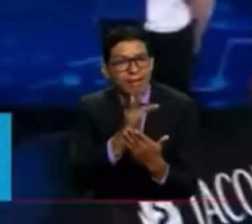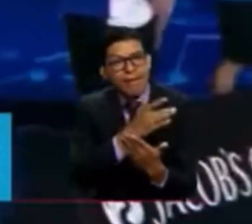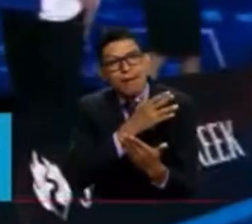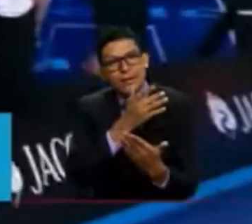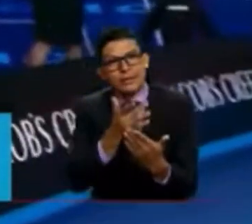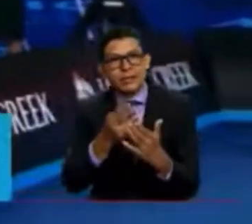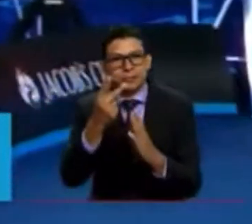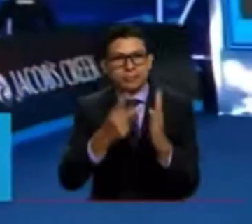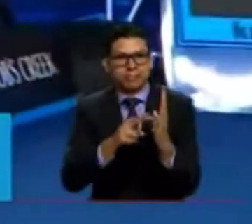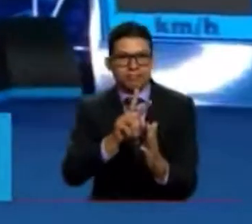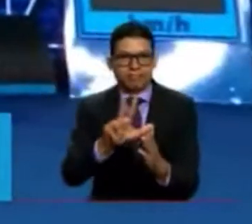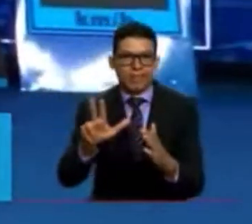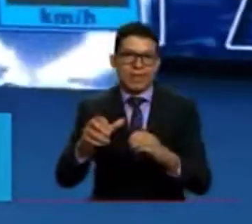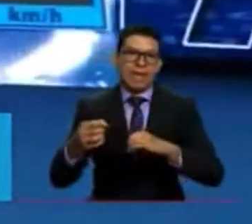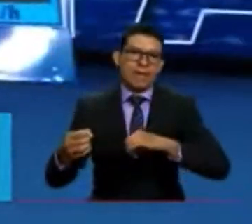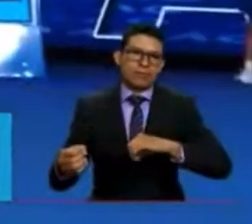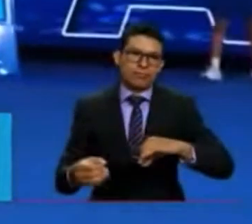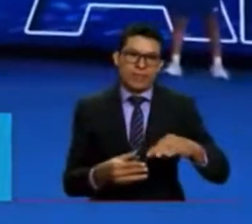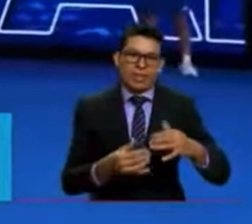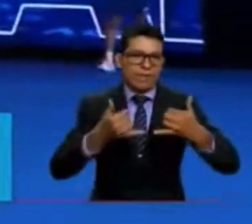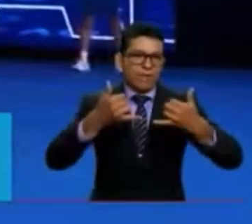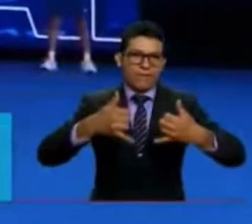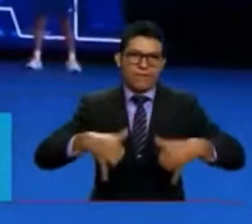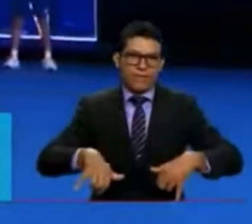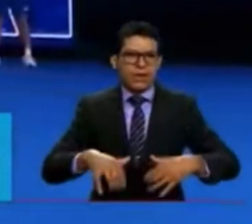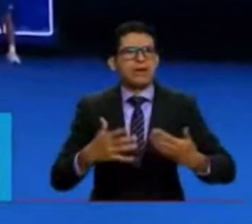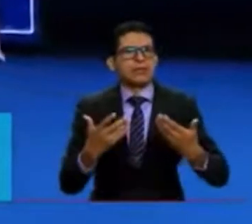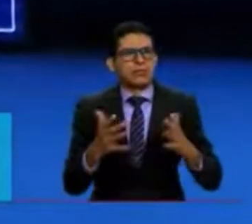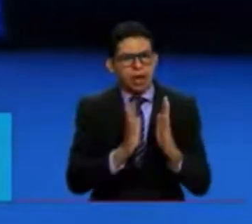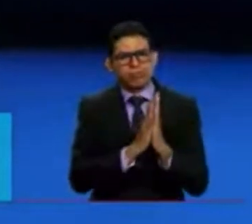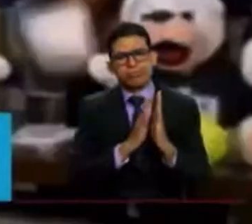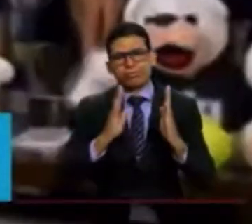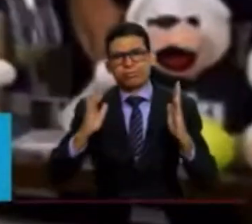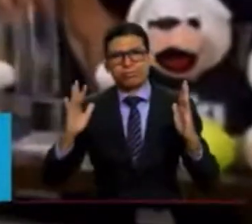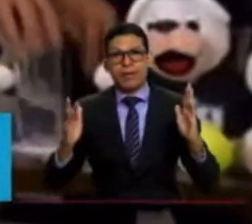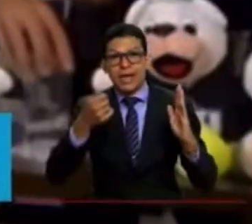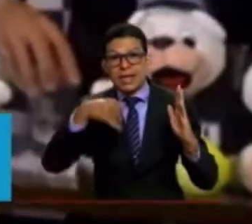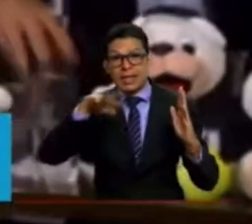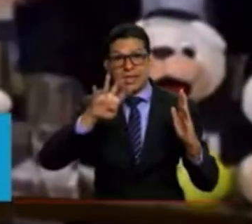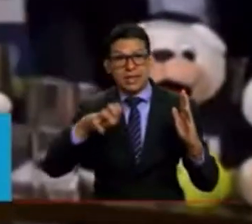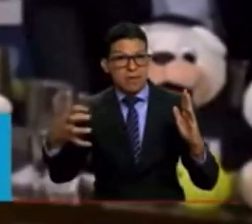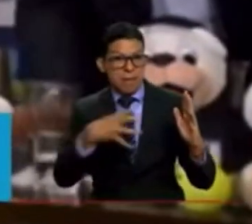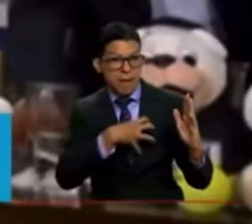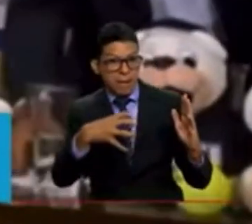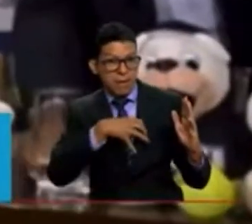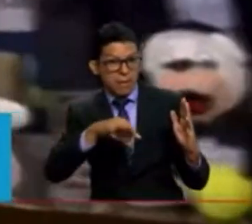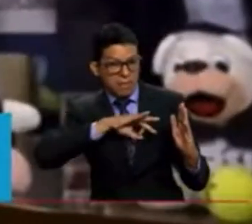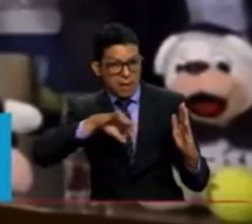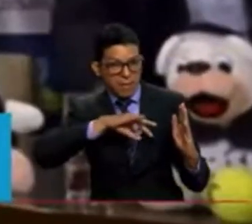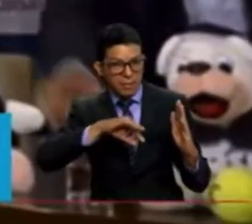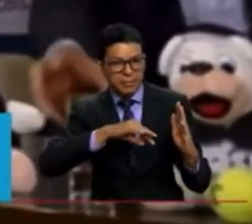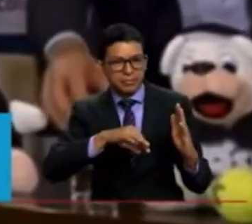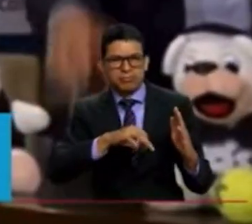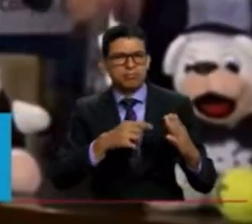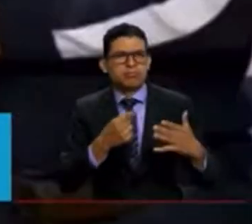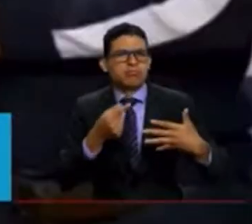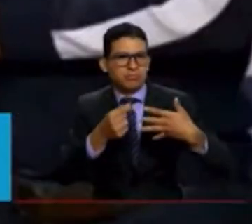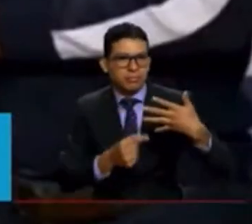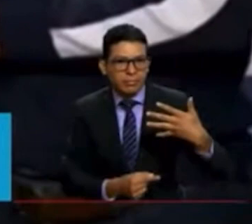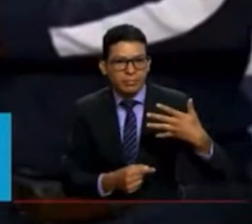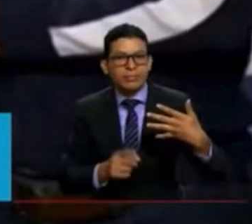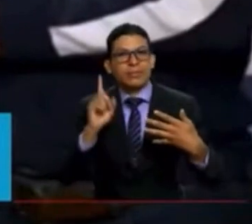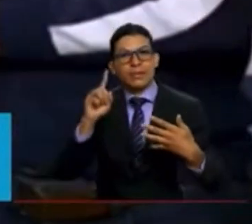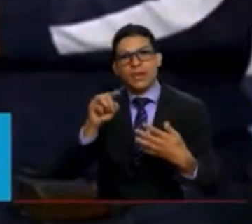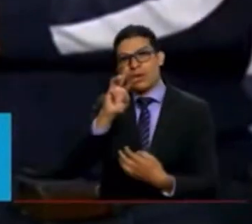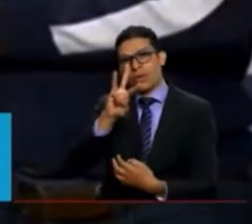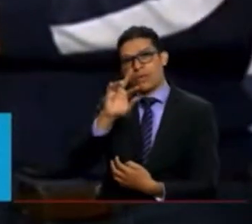fin de este año. Siente que cumplieron su ciclo y dejan en el camino 19 títulos del circuito ATP, entre ellos los Grand